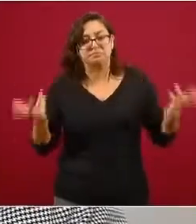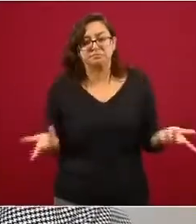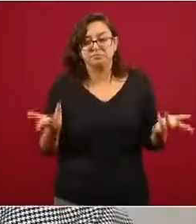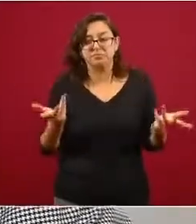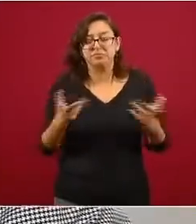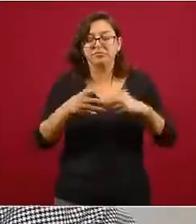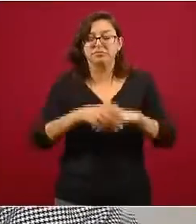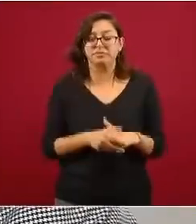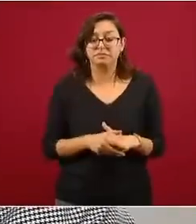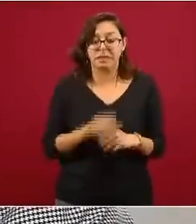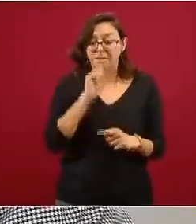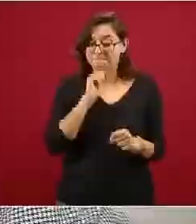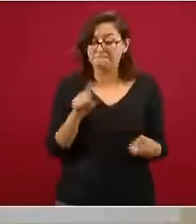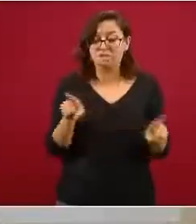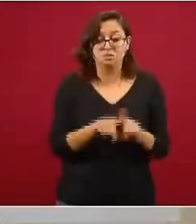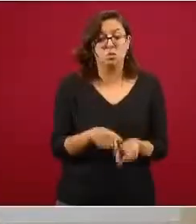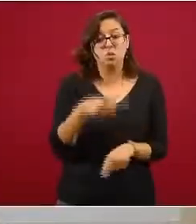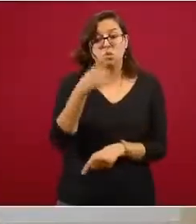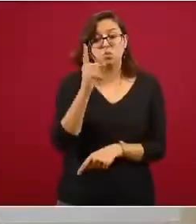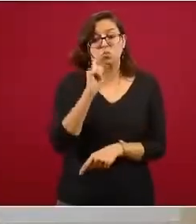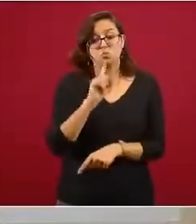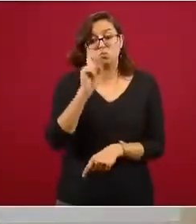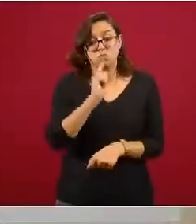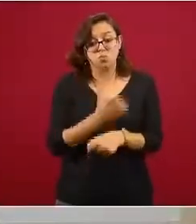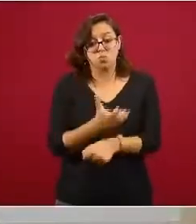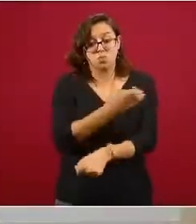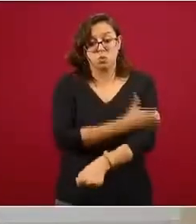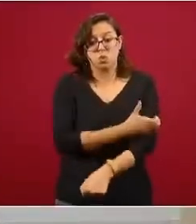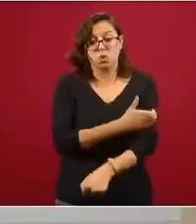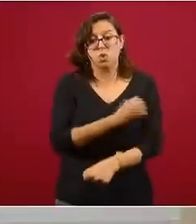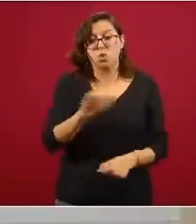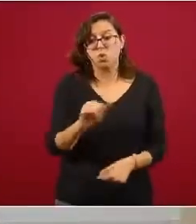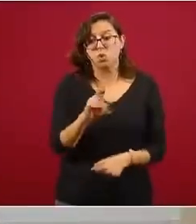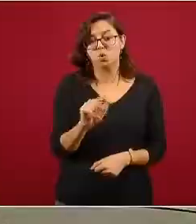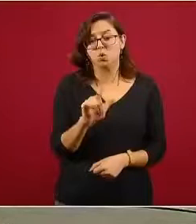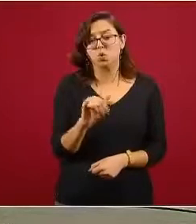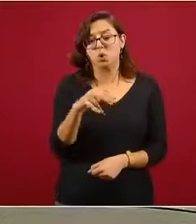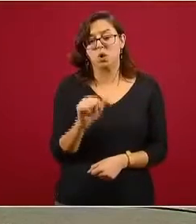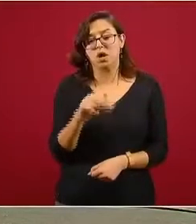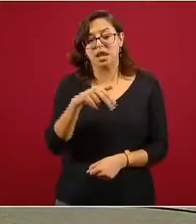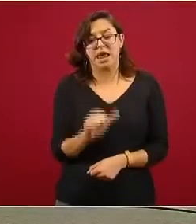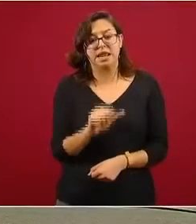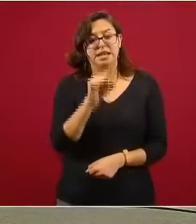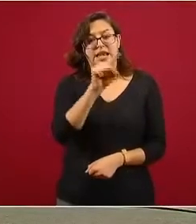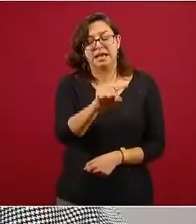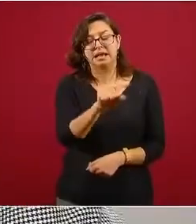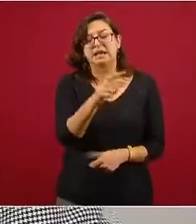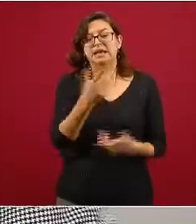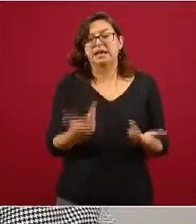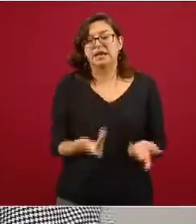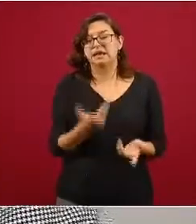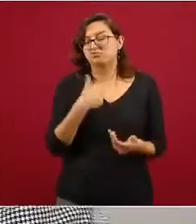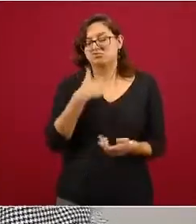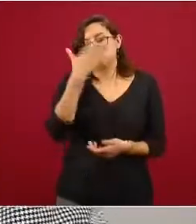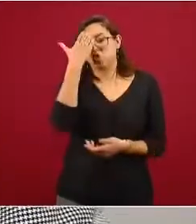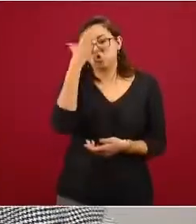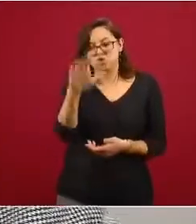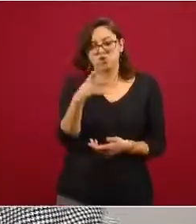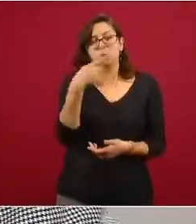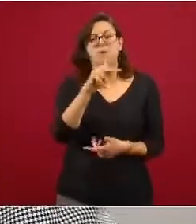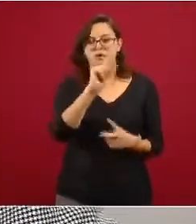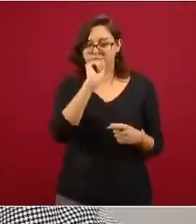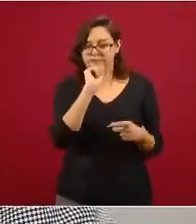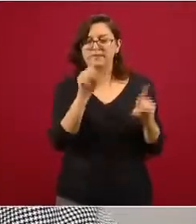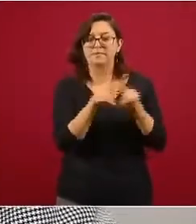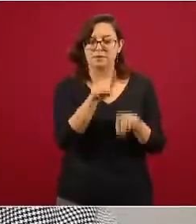yo conocido personalmente, la compañera Juliana Ramírez, del CAPA de Tehuantepec, también perdió la